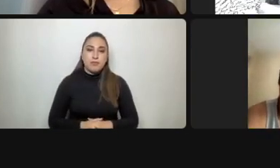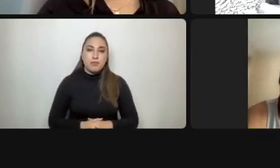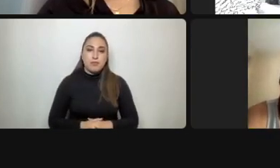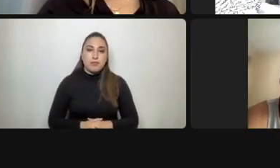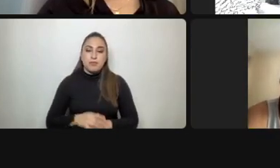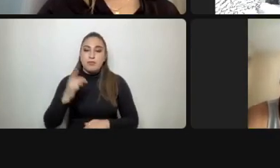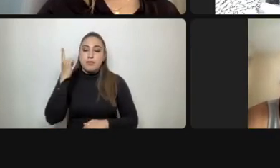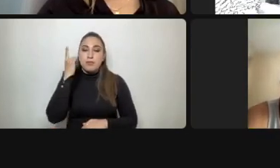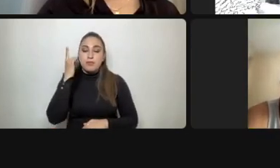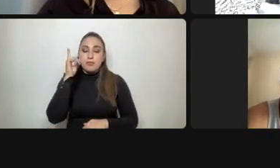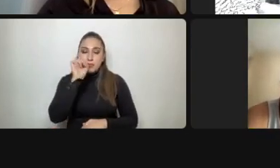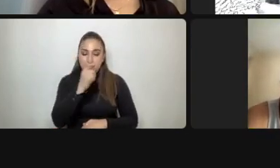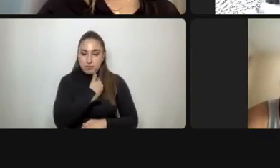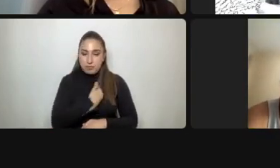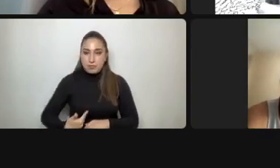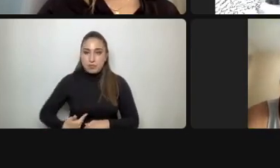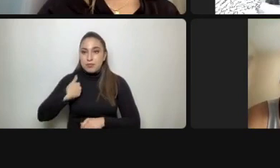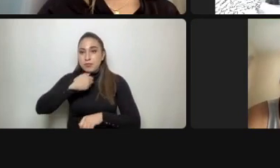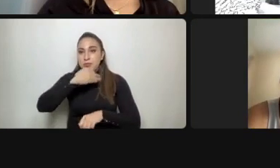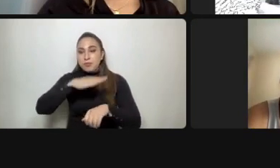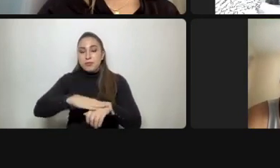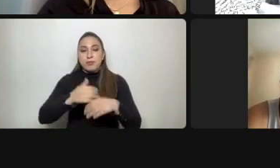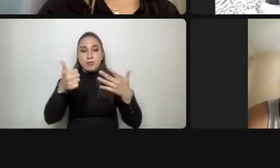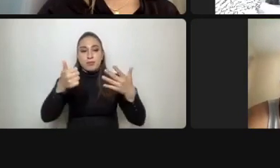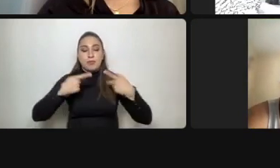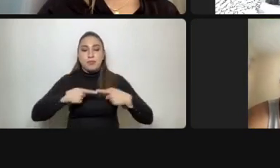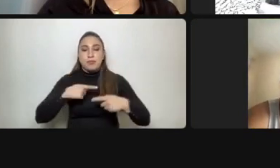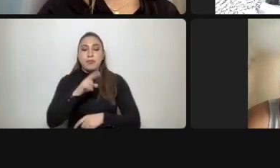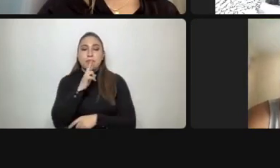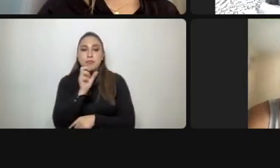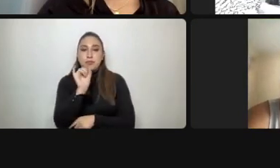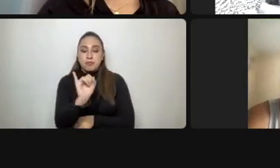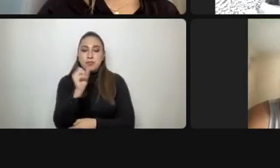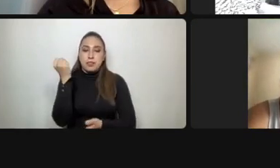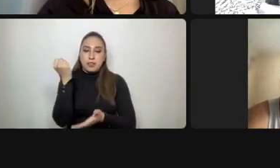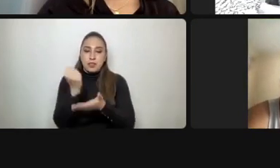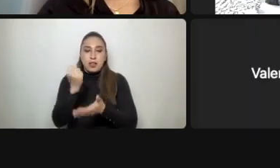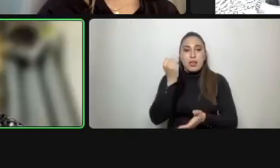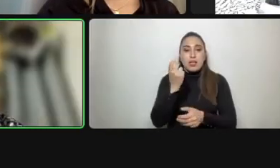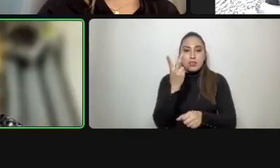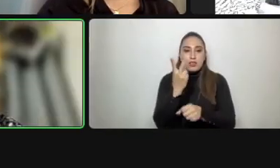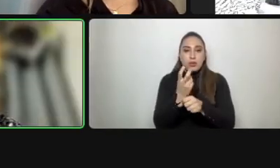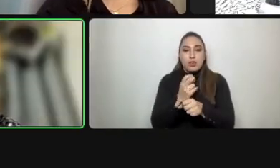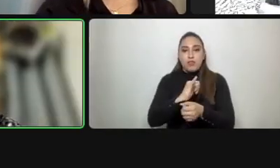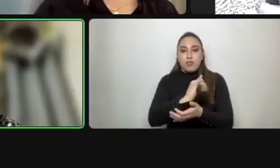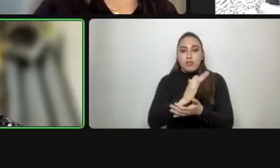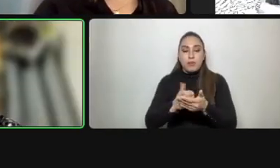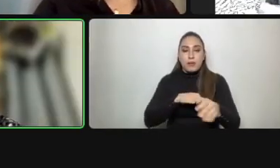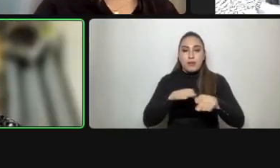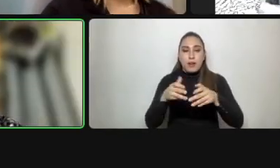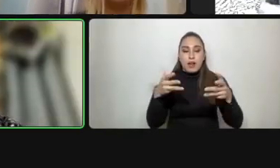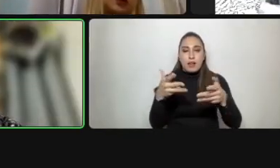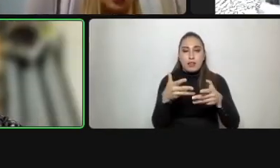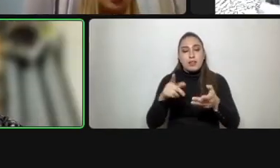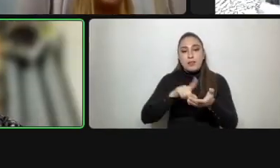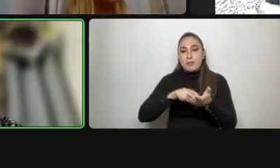Diputada Presidenta, con 6 votos a favor, se aprueba el segundo informe semestral de actividades de la Comisión de